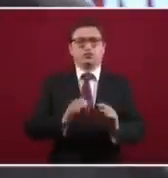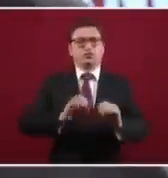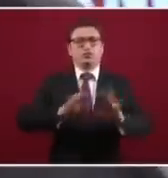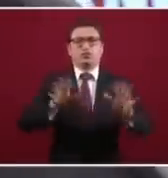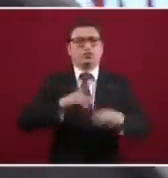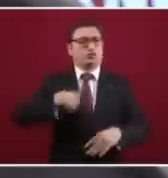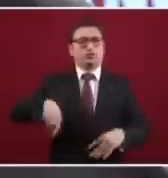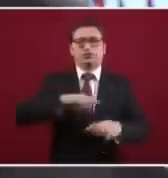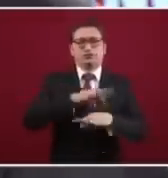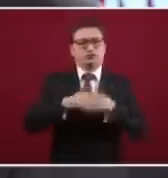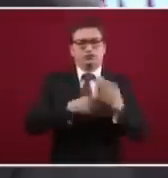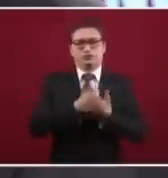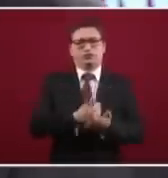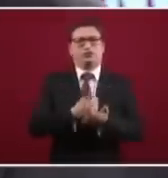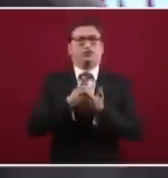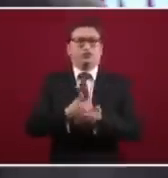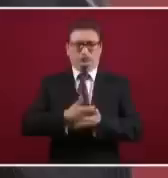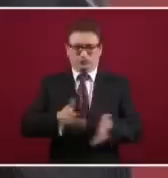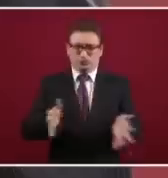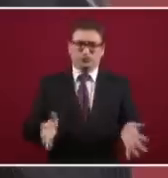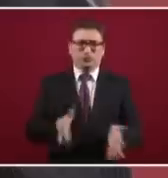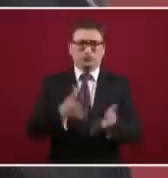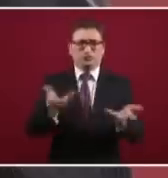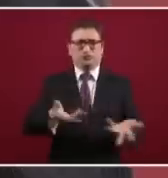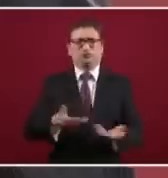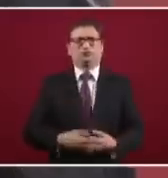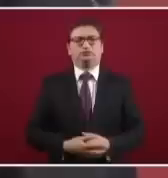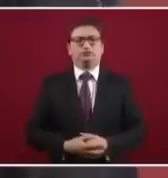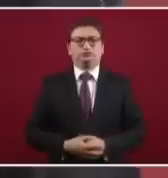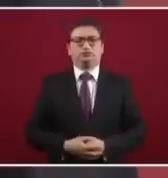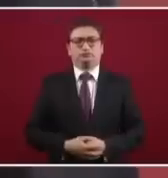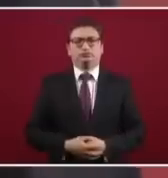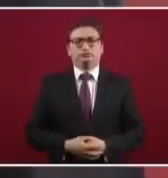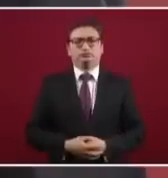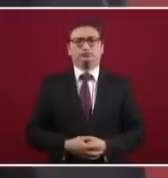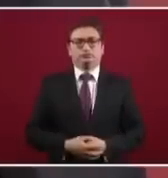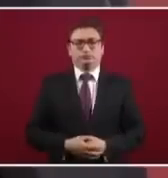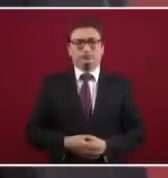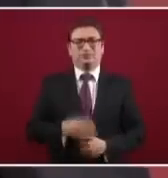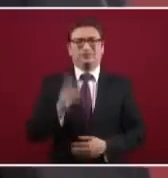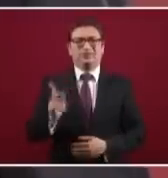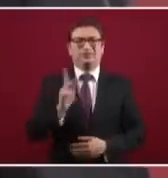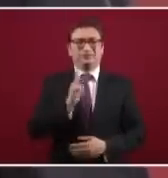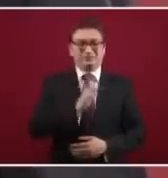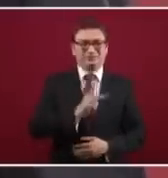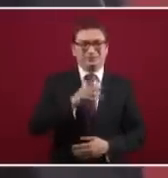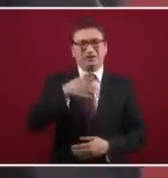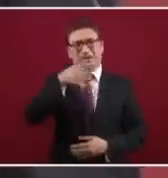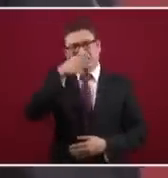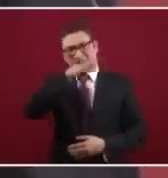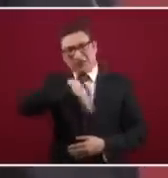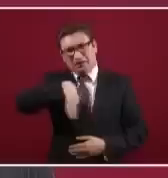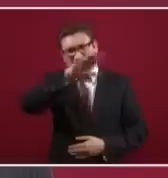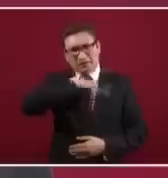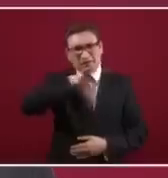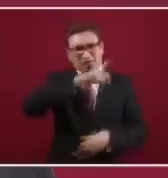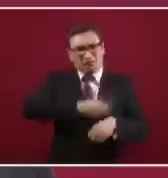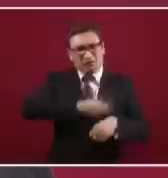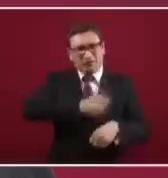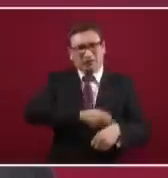ayudando todos, empujando todos. Este símil del elefante reumático y